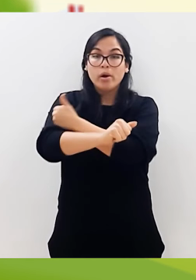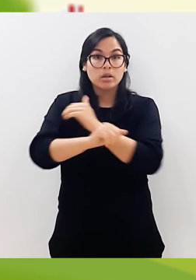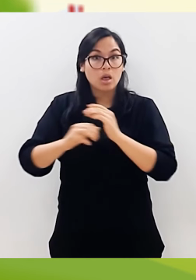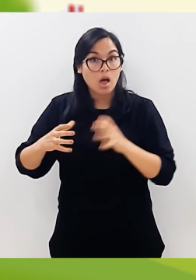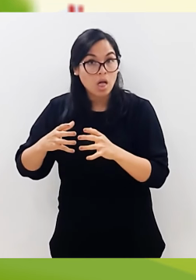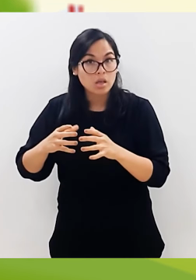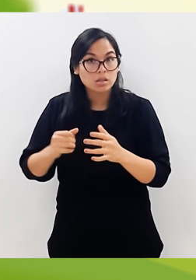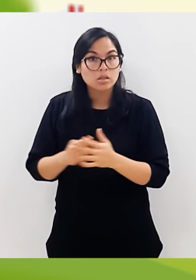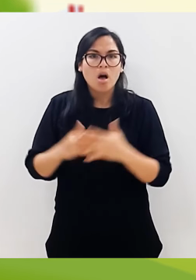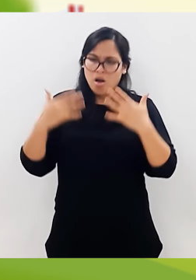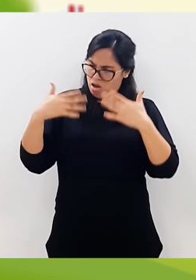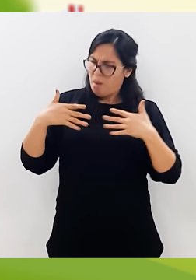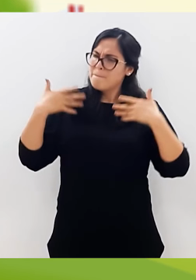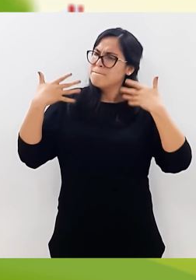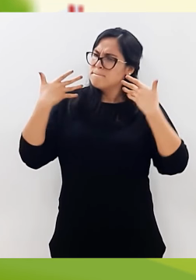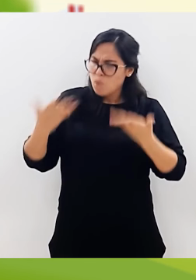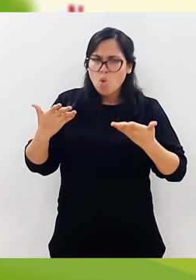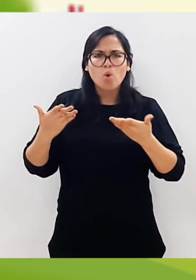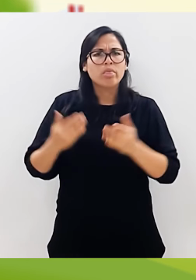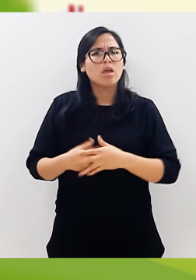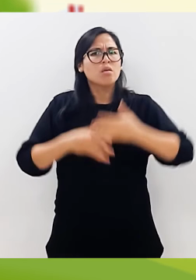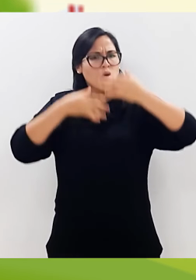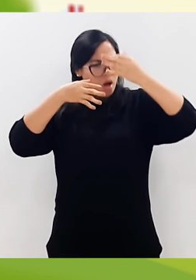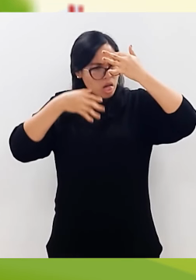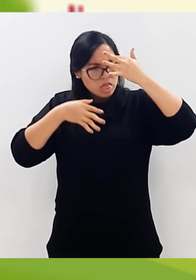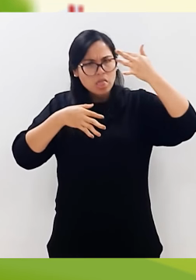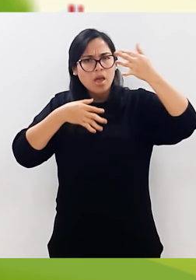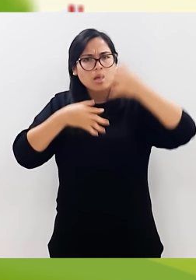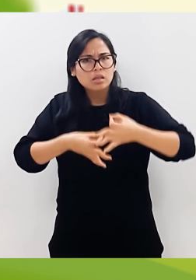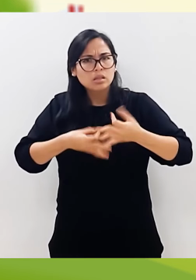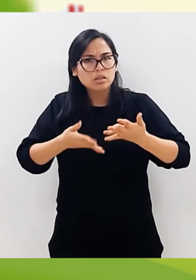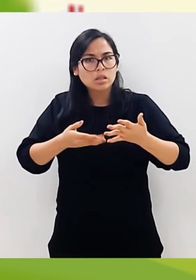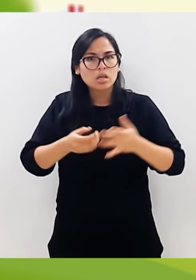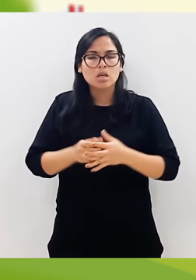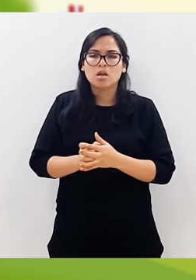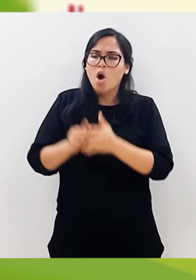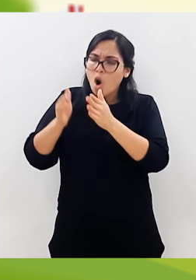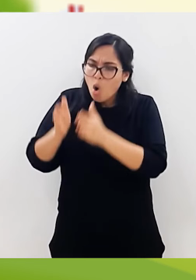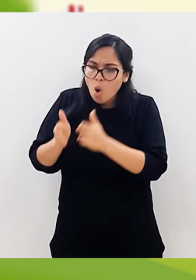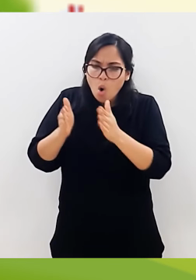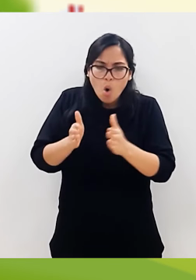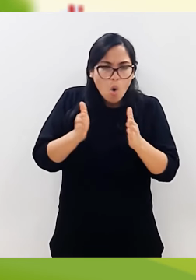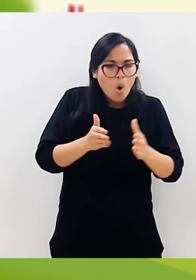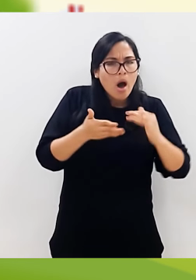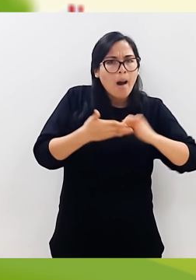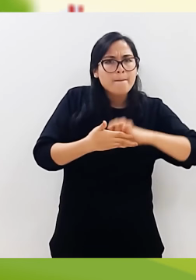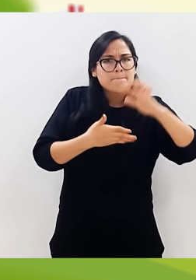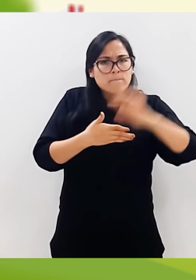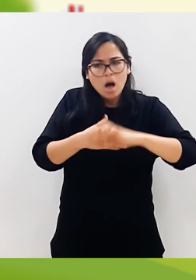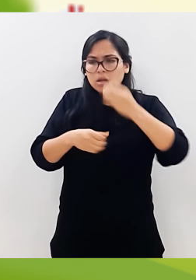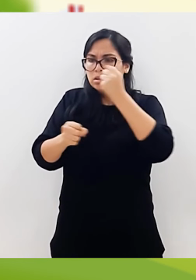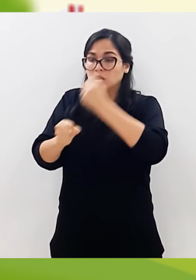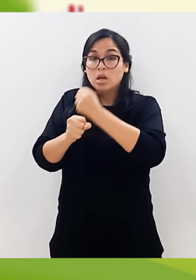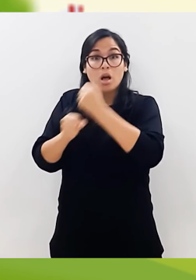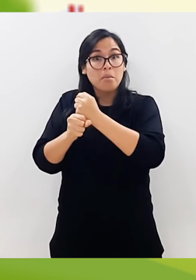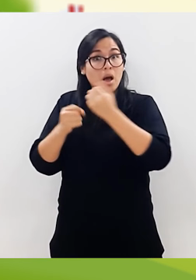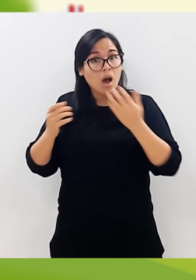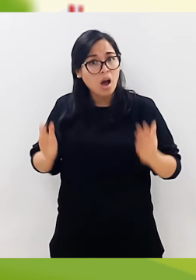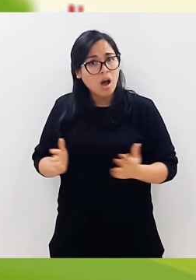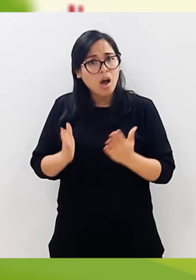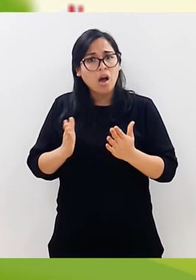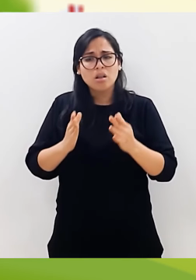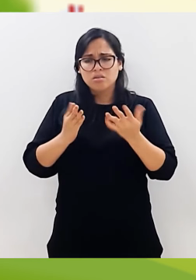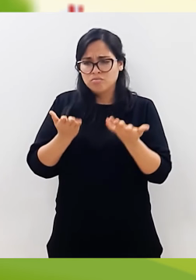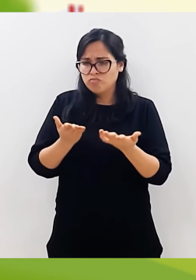autoridades, podemos tomar la decisión de organizarnos y trabajar